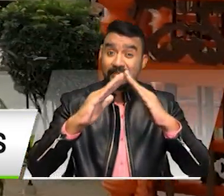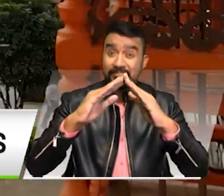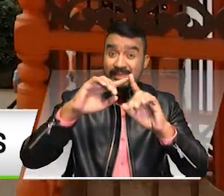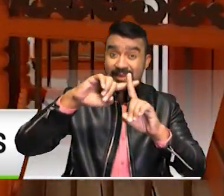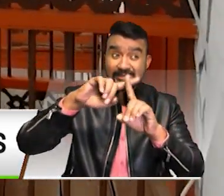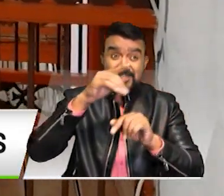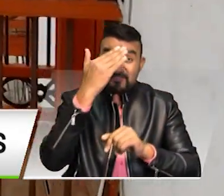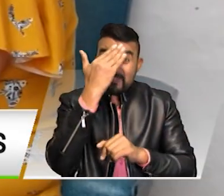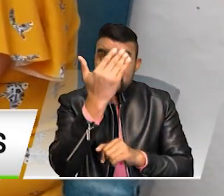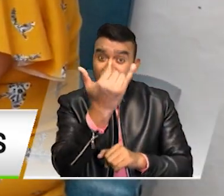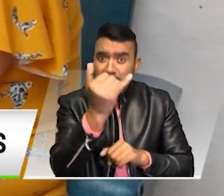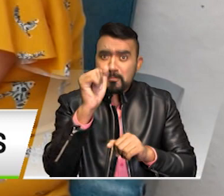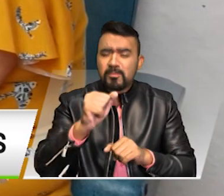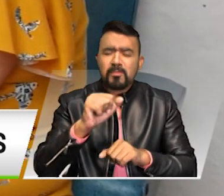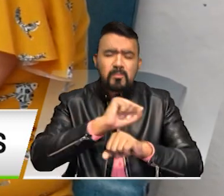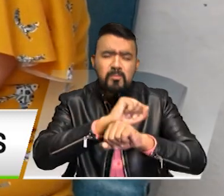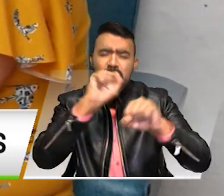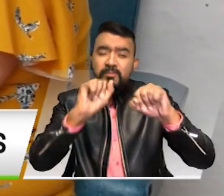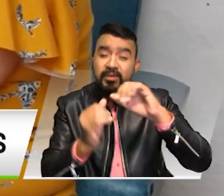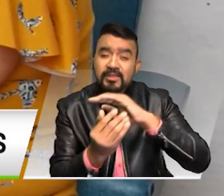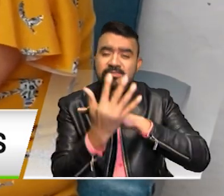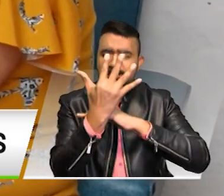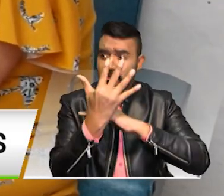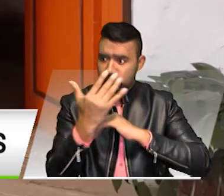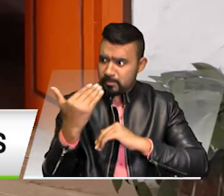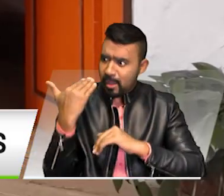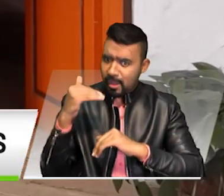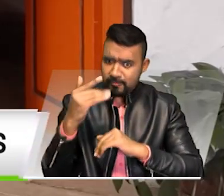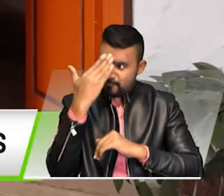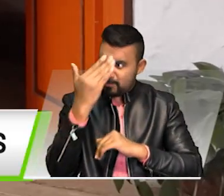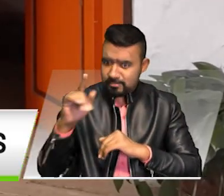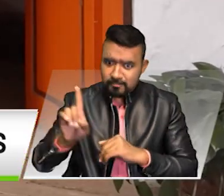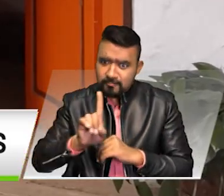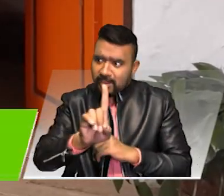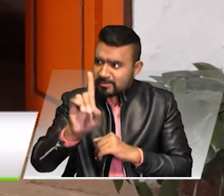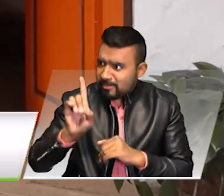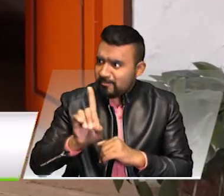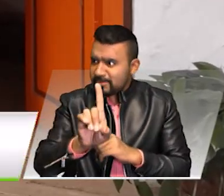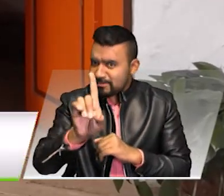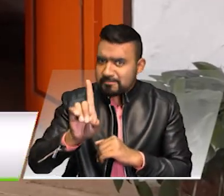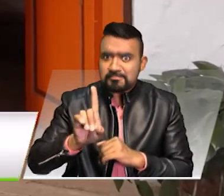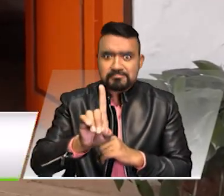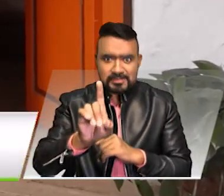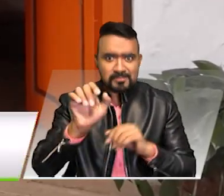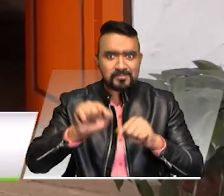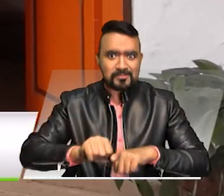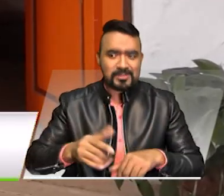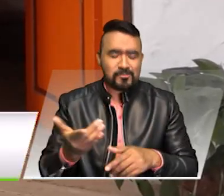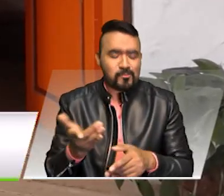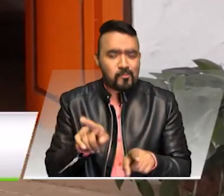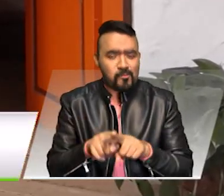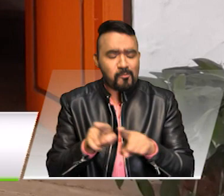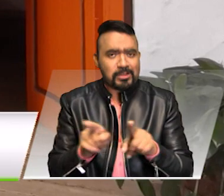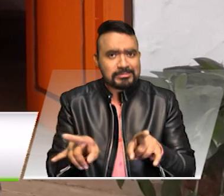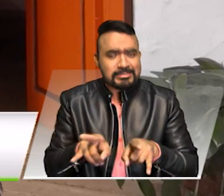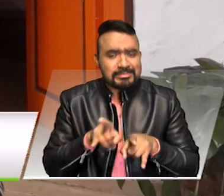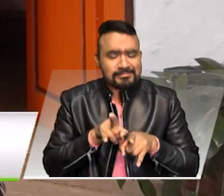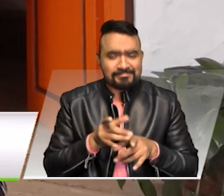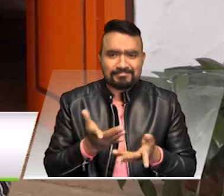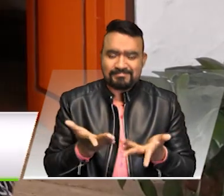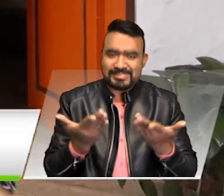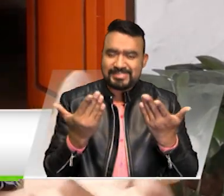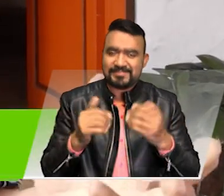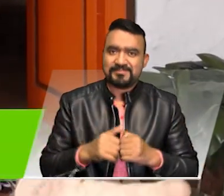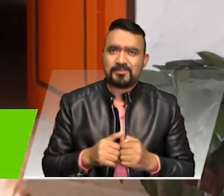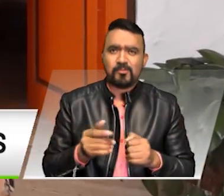Un recuerdo que alegra la memoria de esta familia de origen campesino. Es un sentimiento como de alegría,